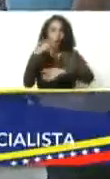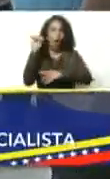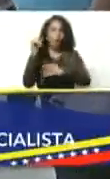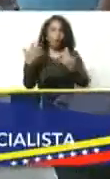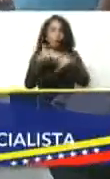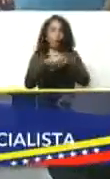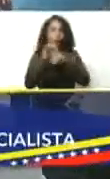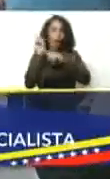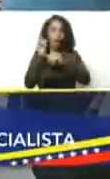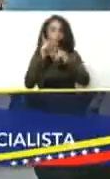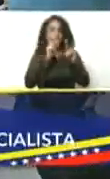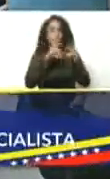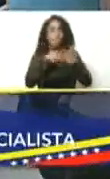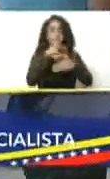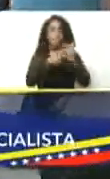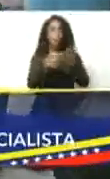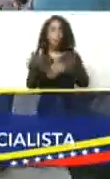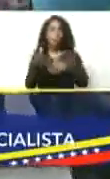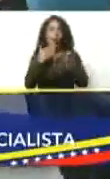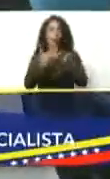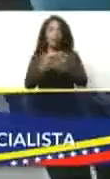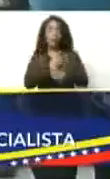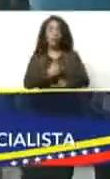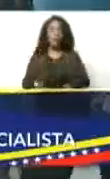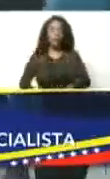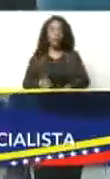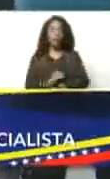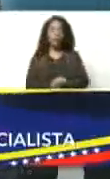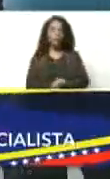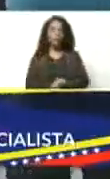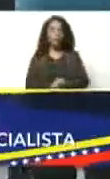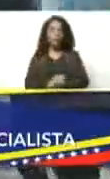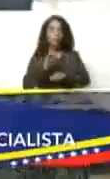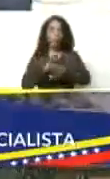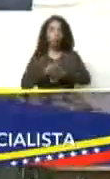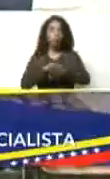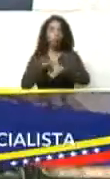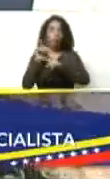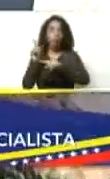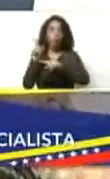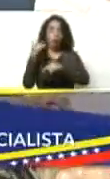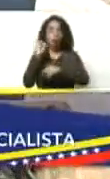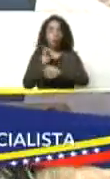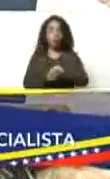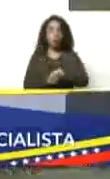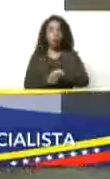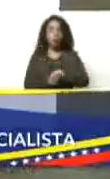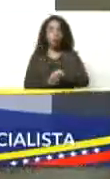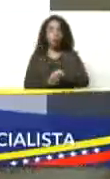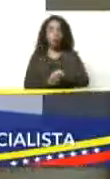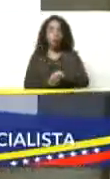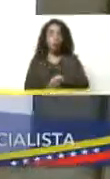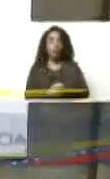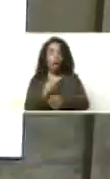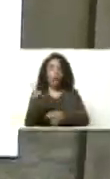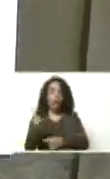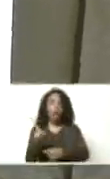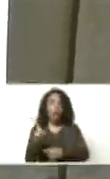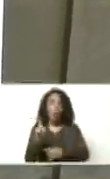este plan. Gracias, producir, presidente. Industrializar. Y por aquí tenemos una madre cocinera.